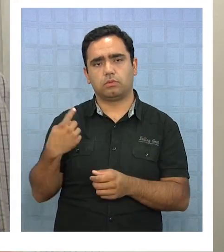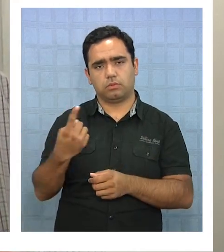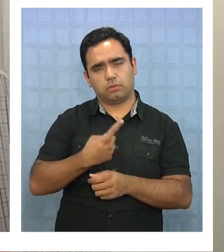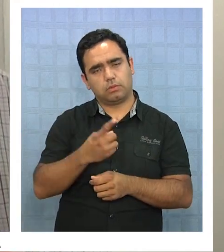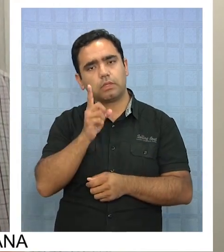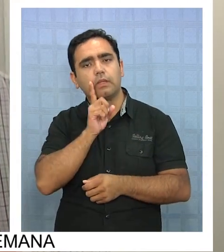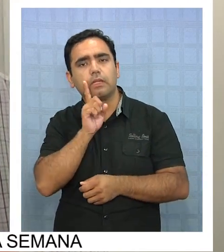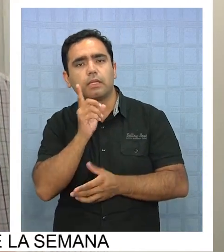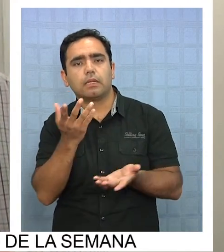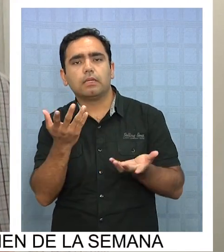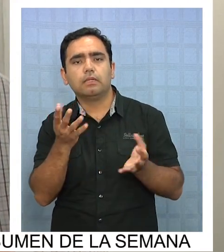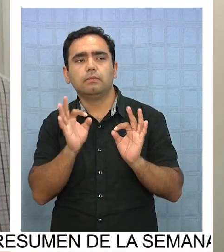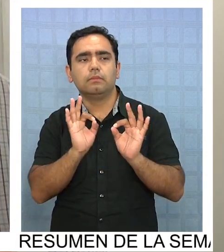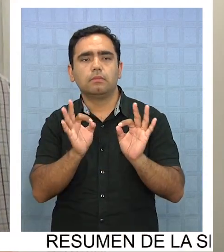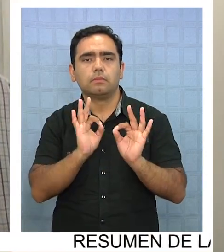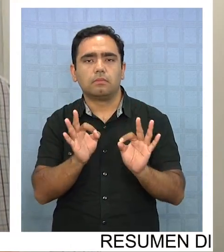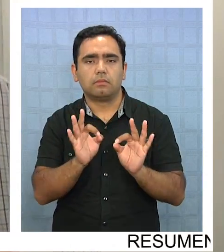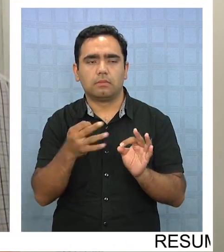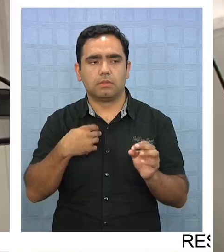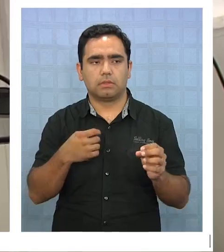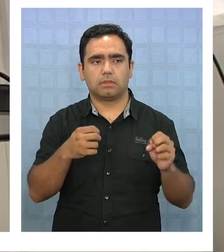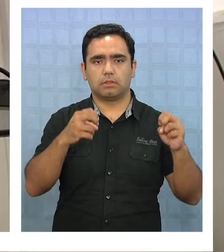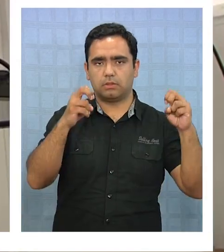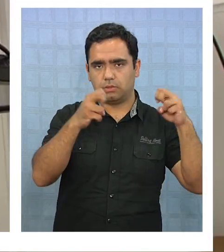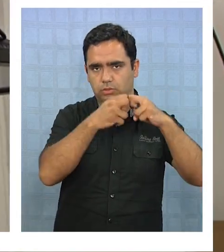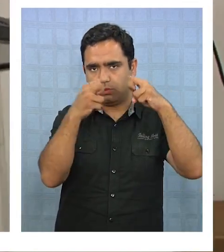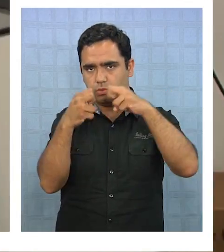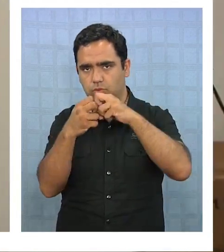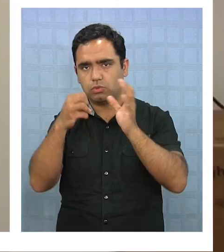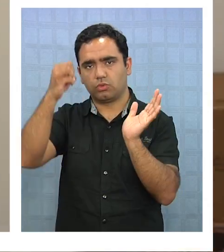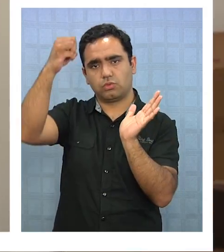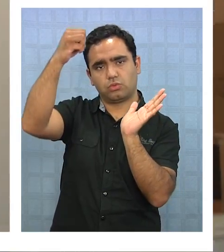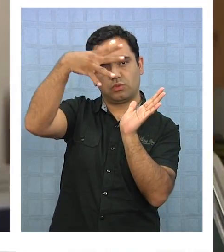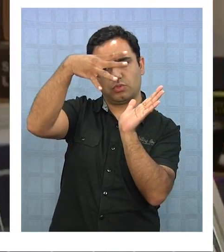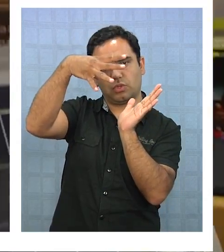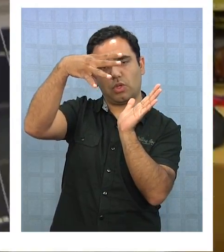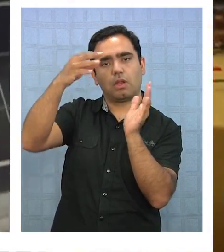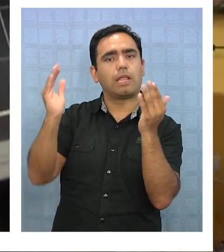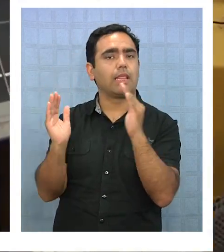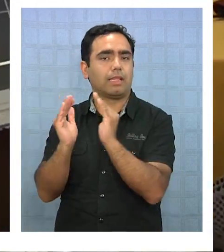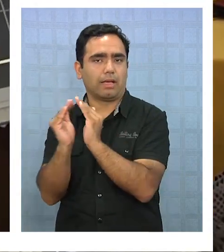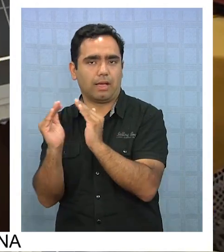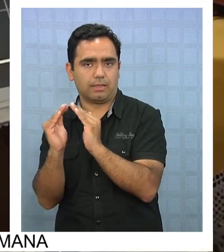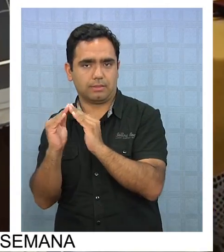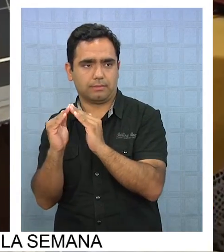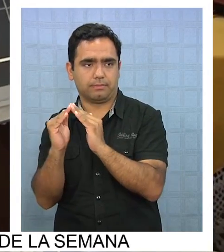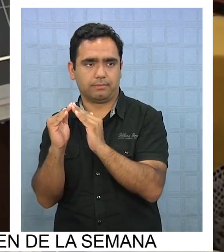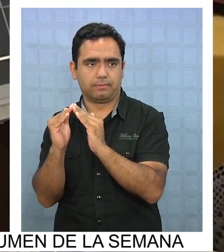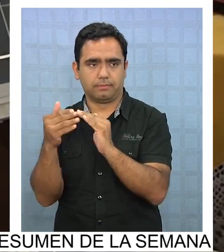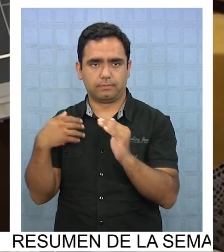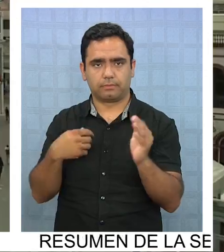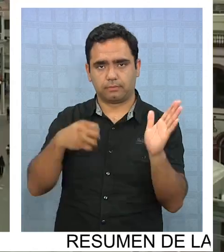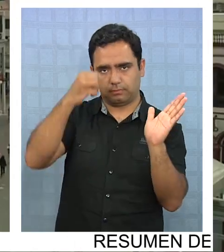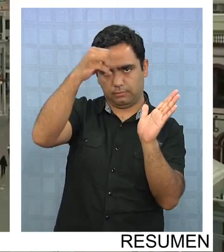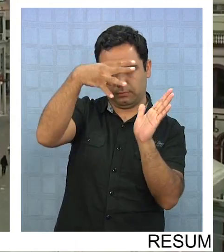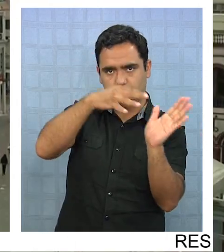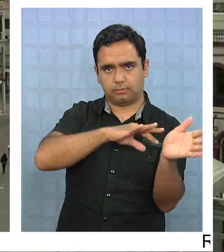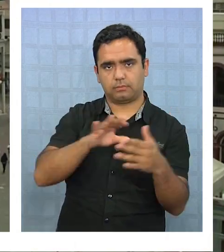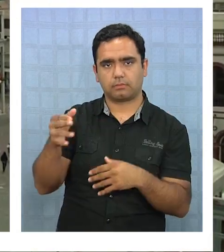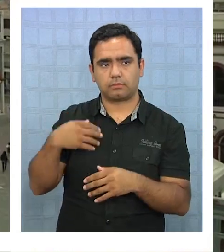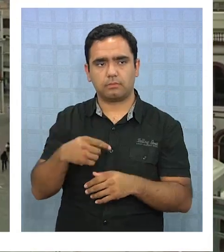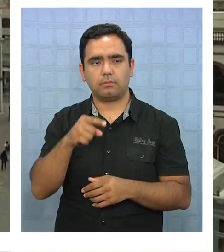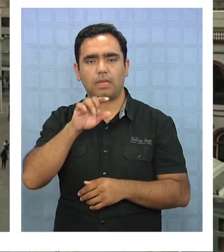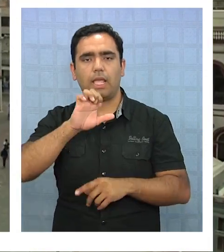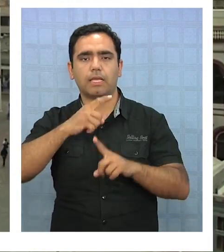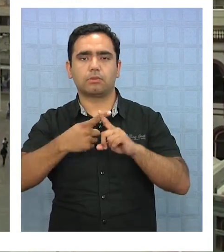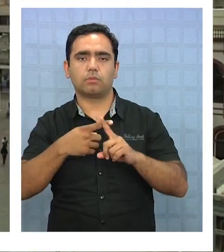principalmente trabajamos en la línea de energía solar para hogar. y luminarias solares. Expo